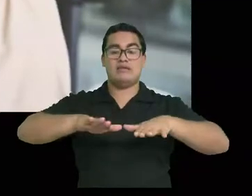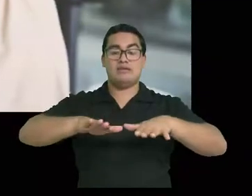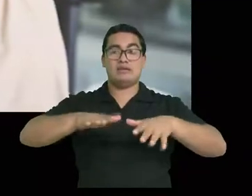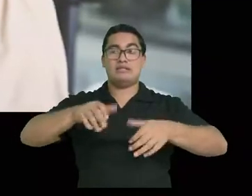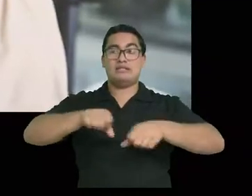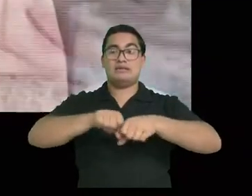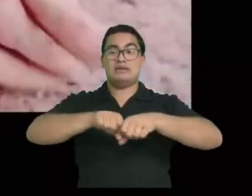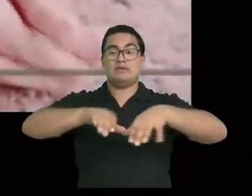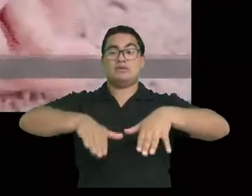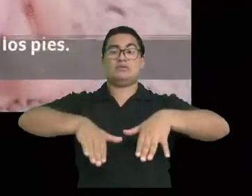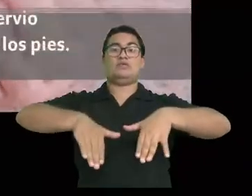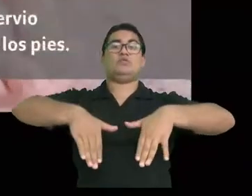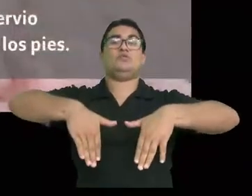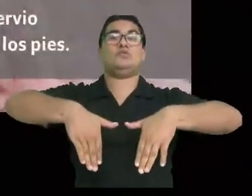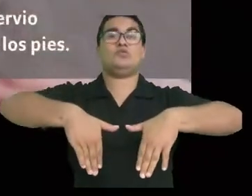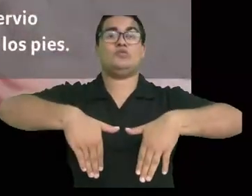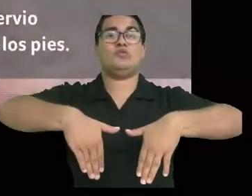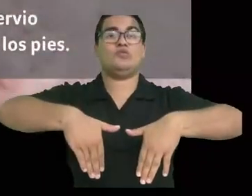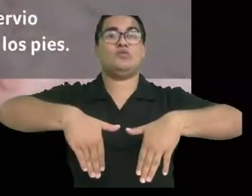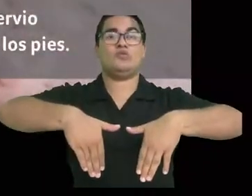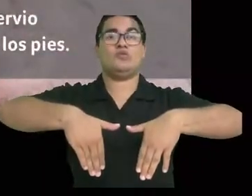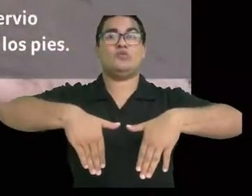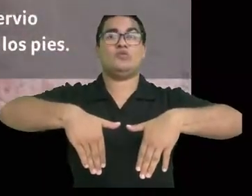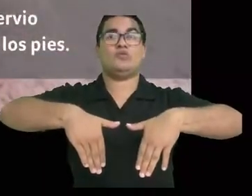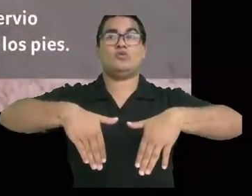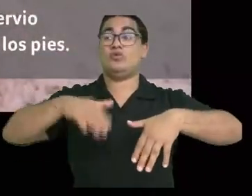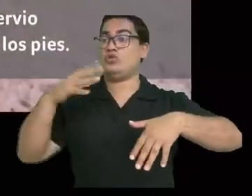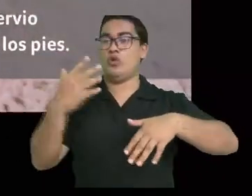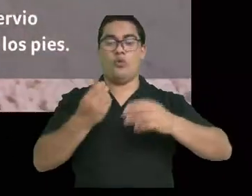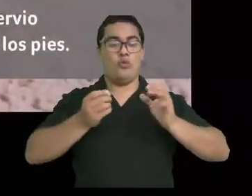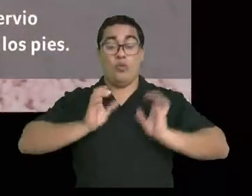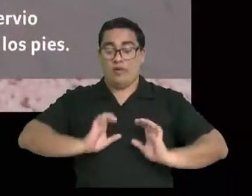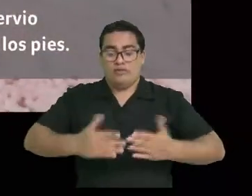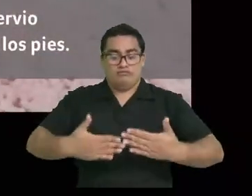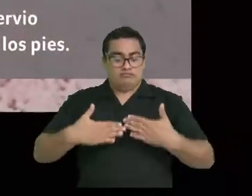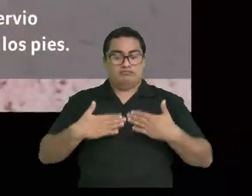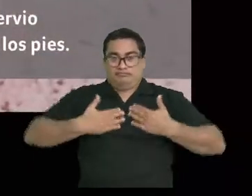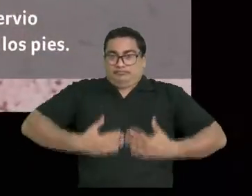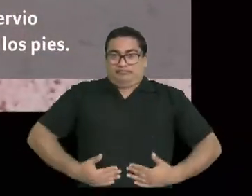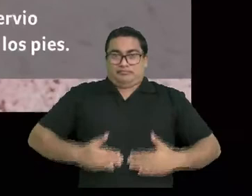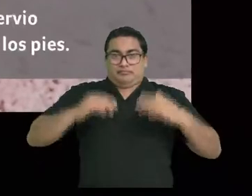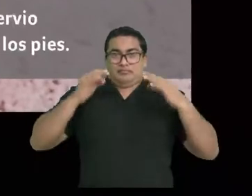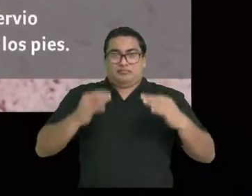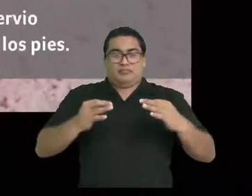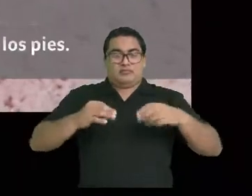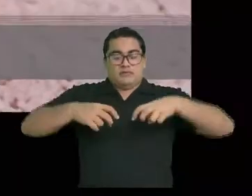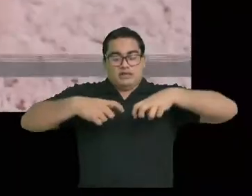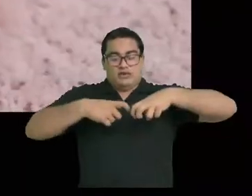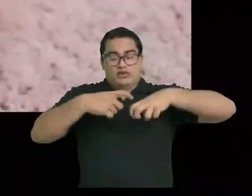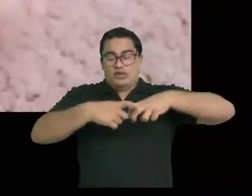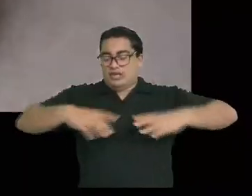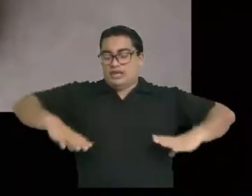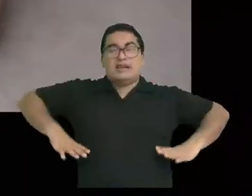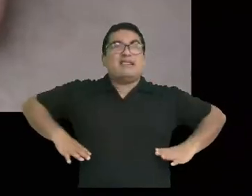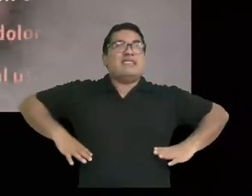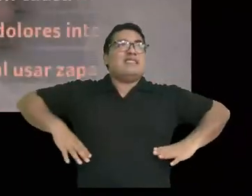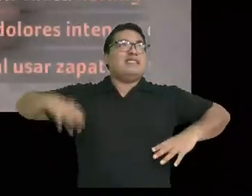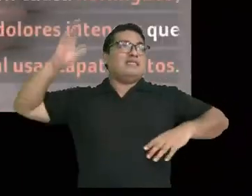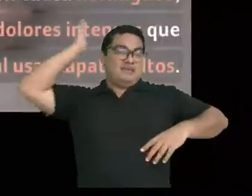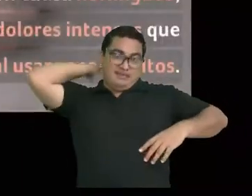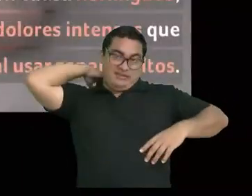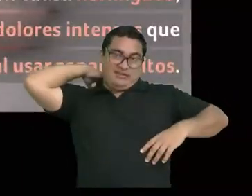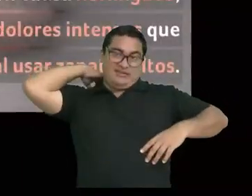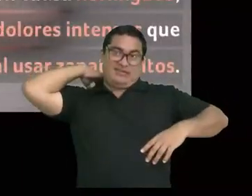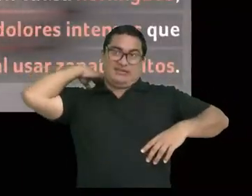literalmente hacia adelante. Entonces, el resto de músculos, claro, la rodilla, la cadera, los